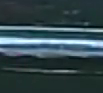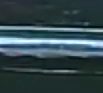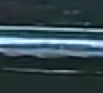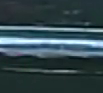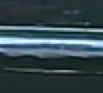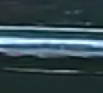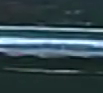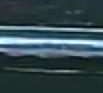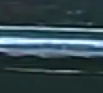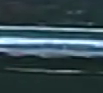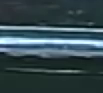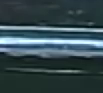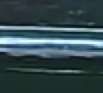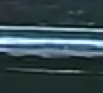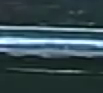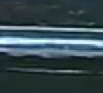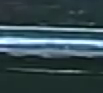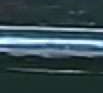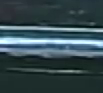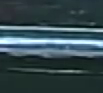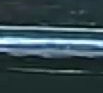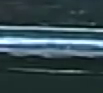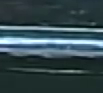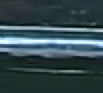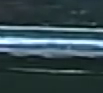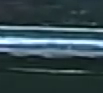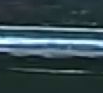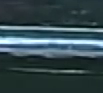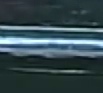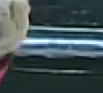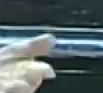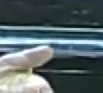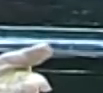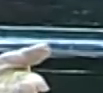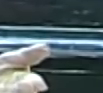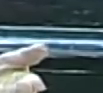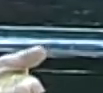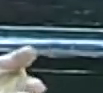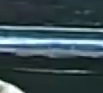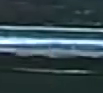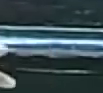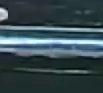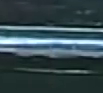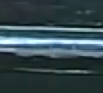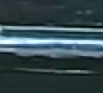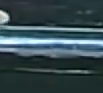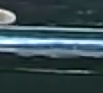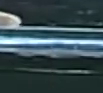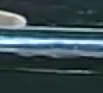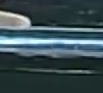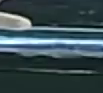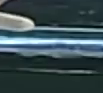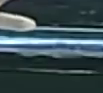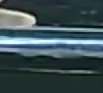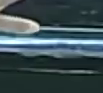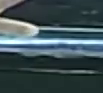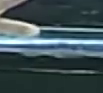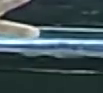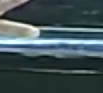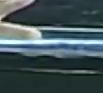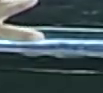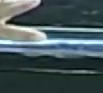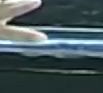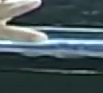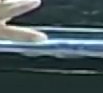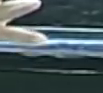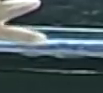comisión presidencial que realiza el seguimiento, control y prevención del COVID-19 en nuestro país. 159